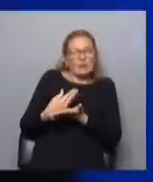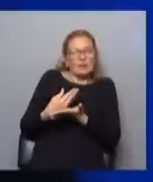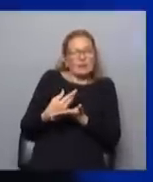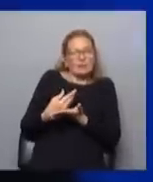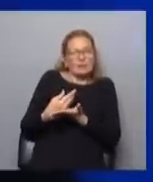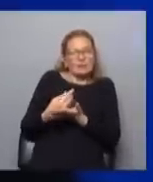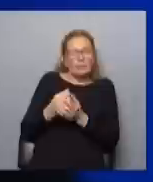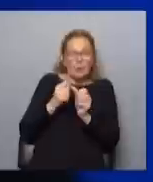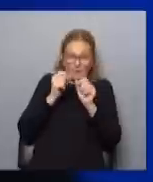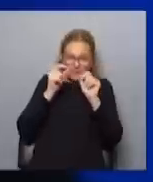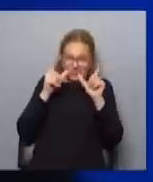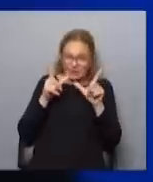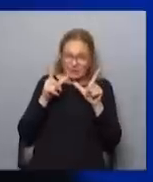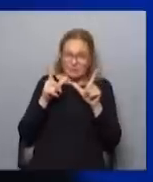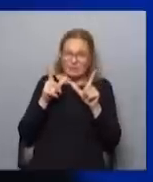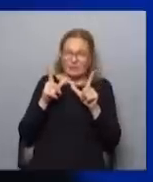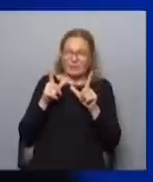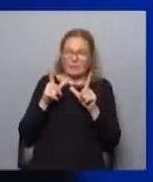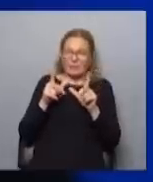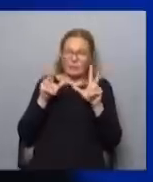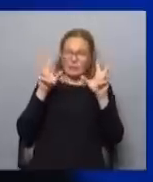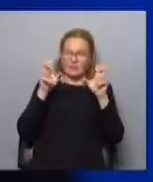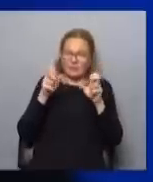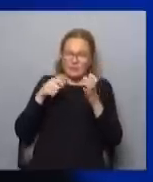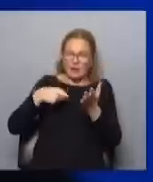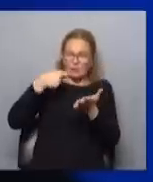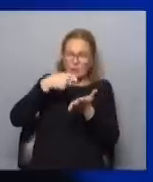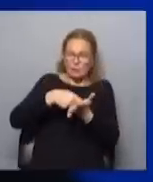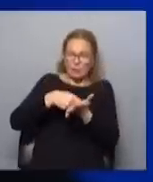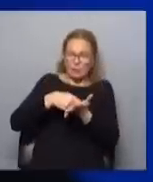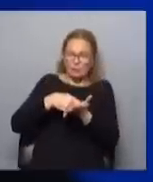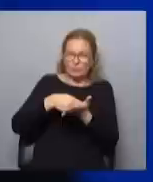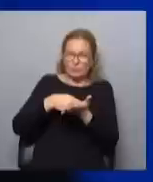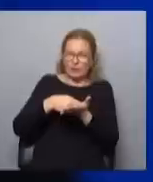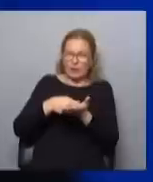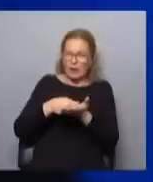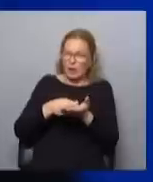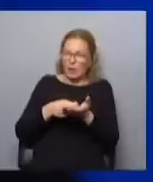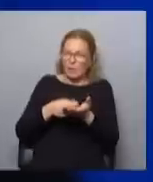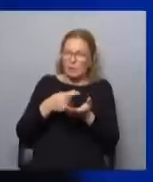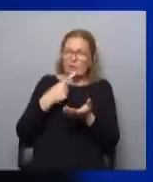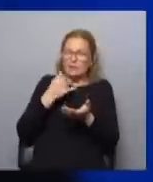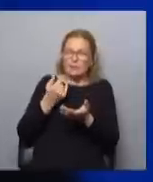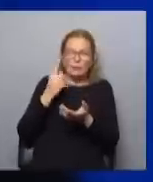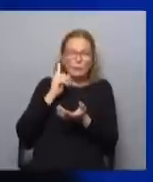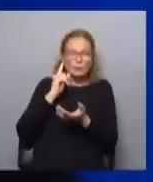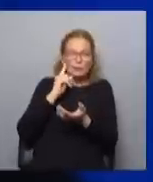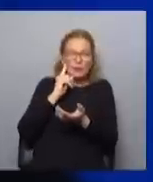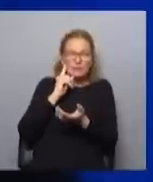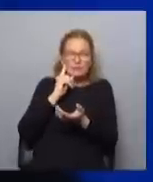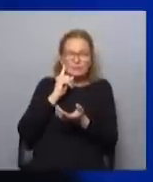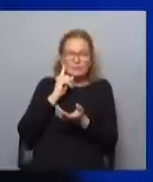empezar a prestar la atención a el tema del endeudamiento para el consumo el tema de por ejemplo escuchar